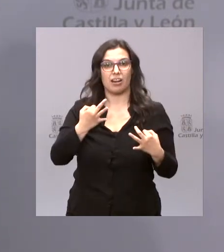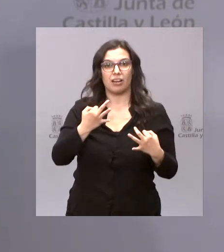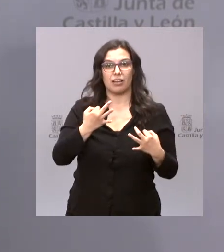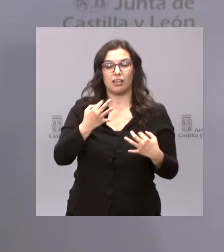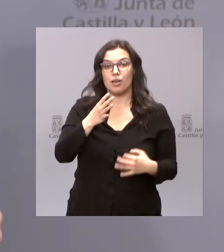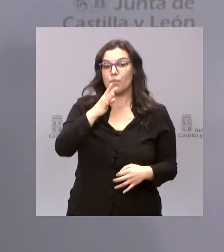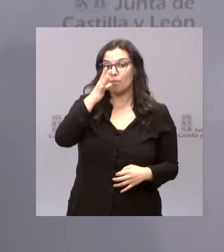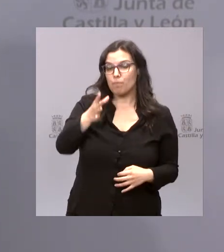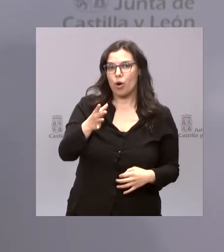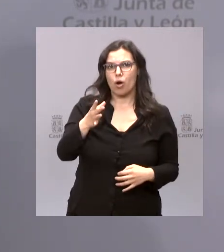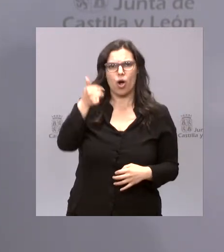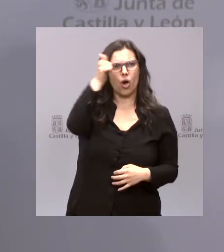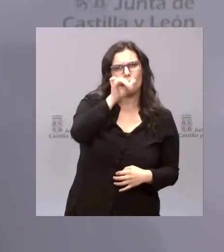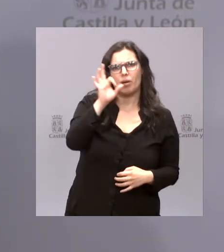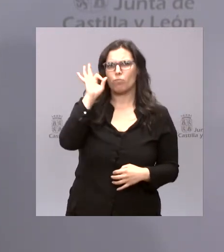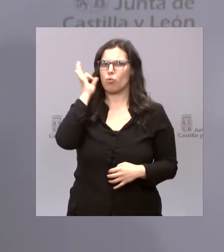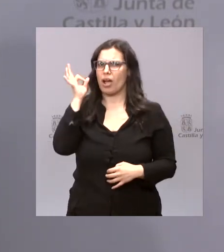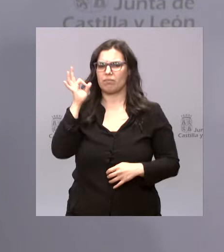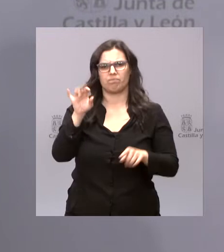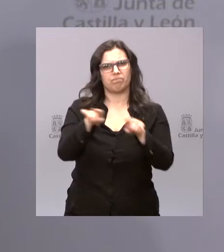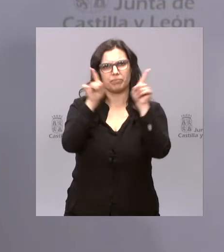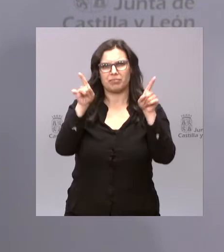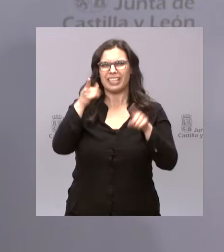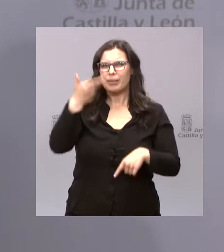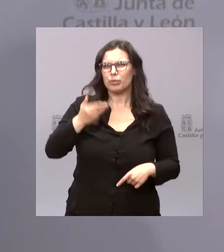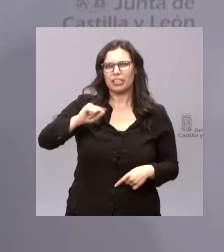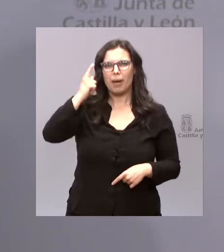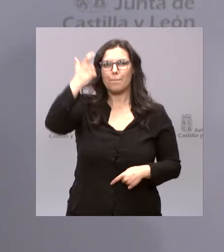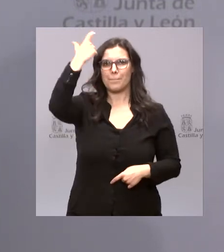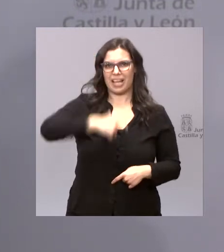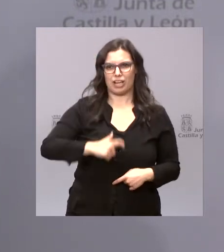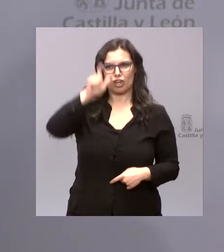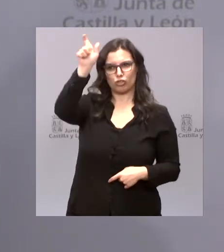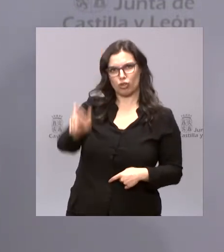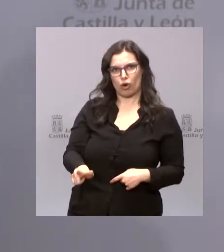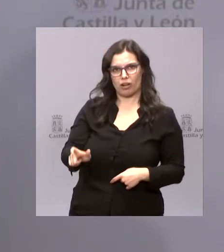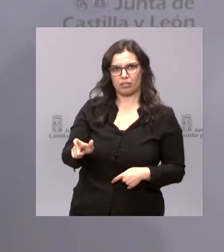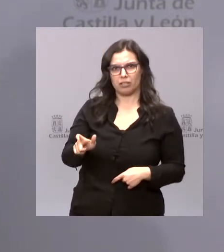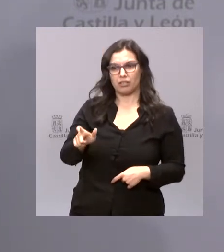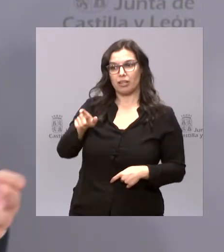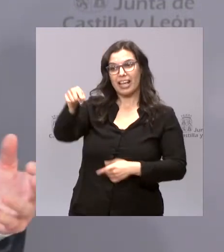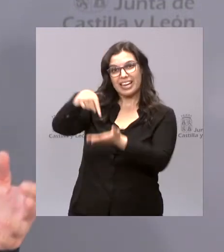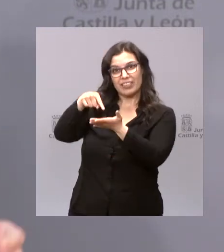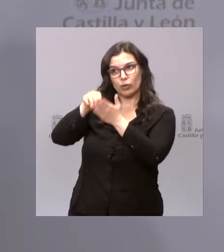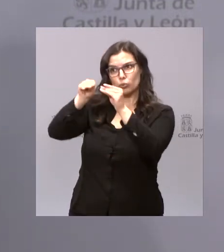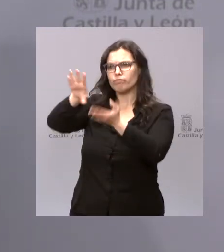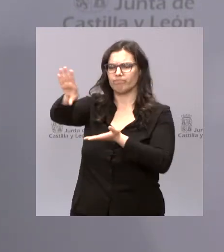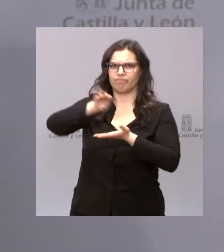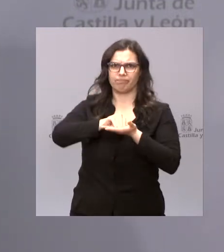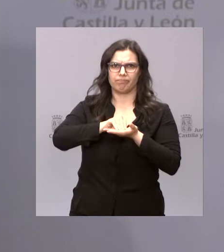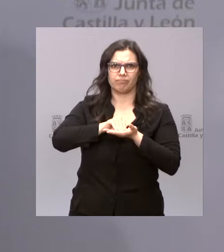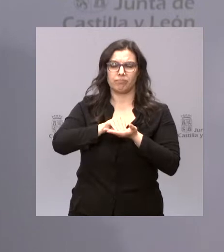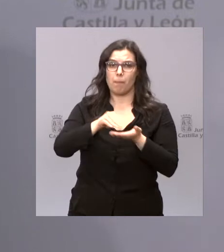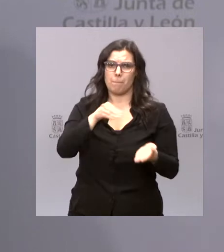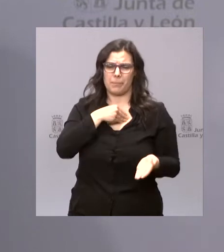nuestra condición sexual somos personas. Asumimos vuestras reivindicaciones, que lamentablemente se